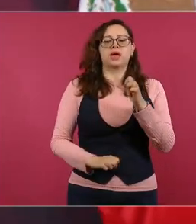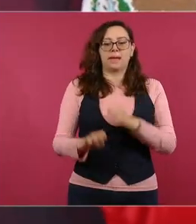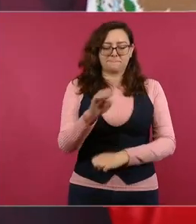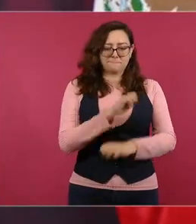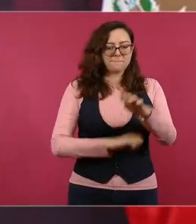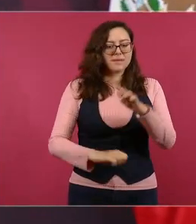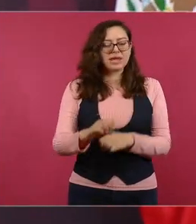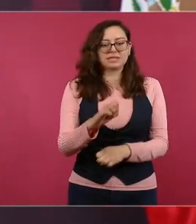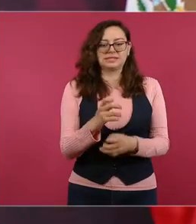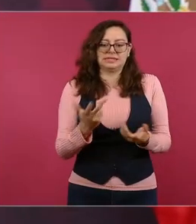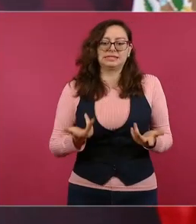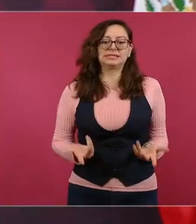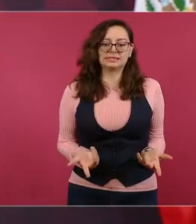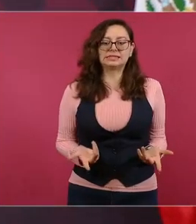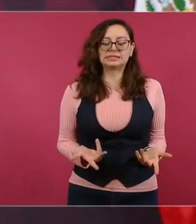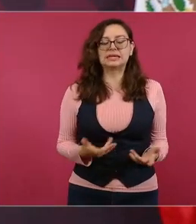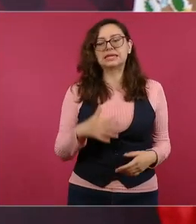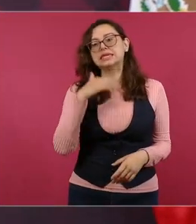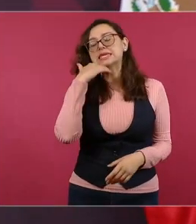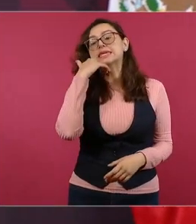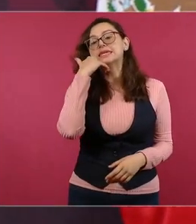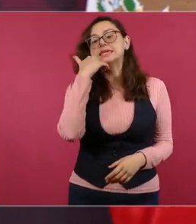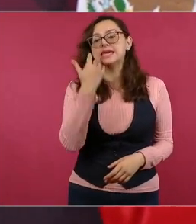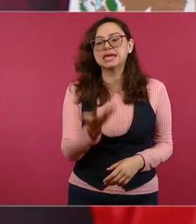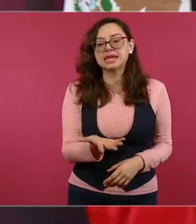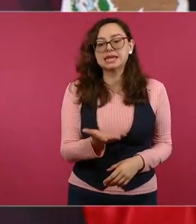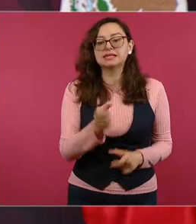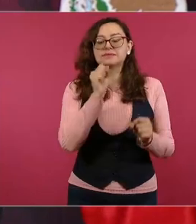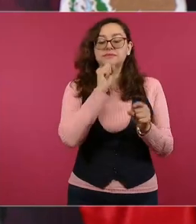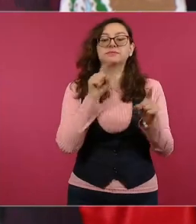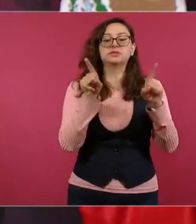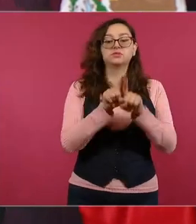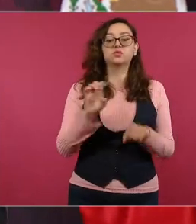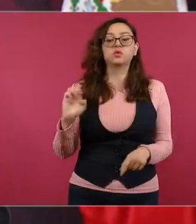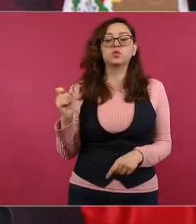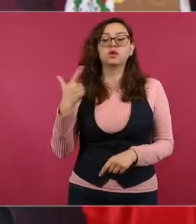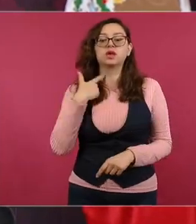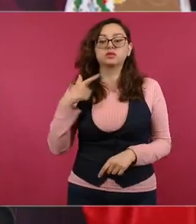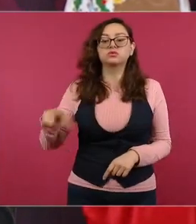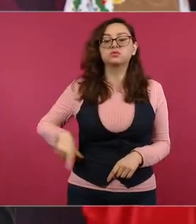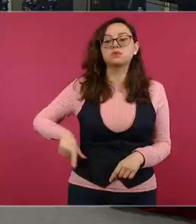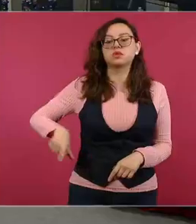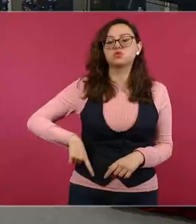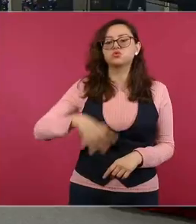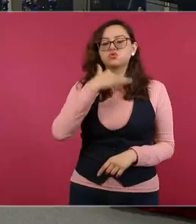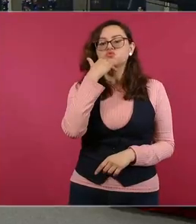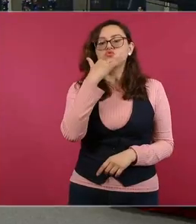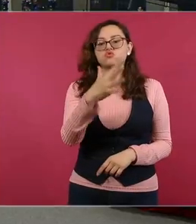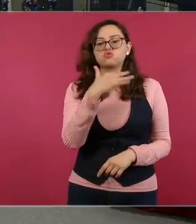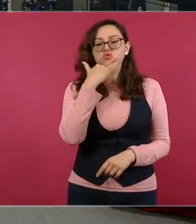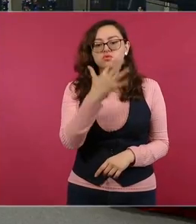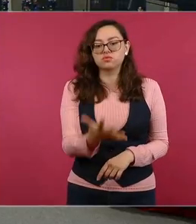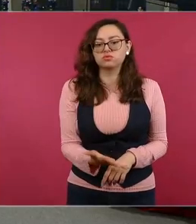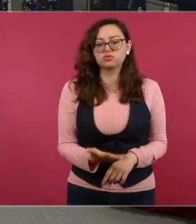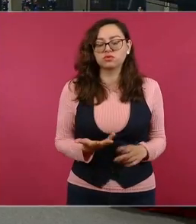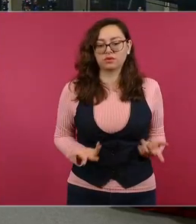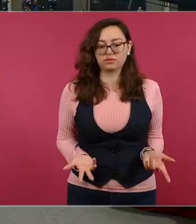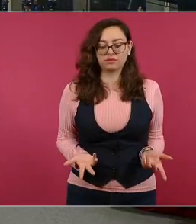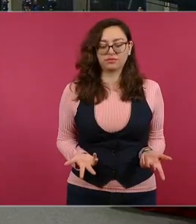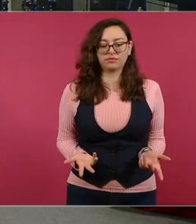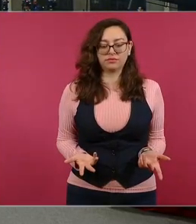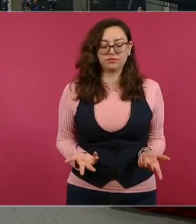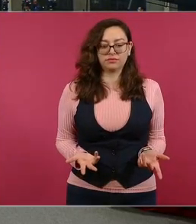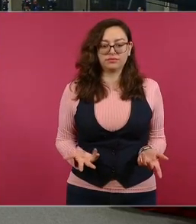este constructoras y los funcionarios corruptos imagínense